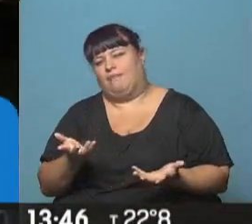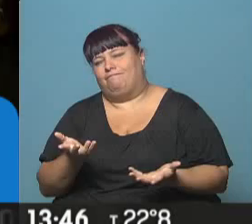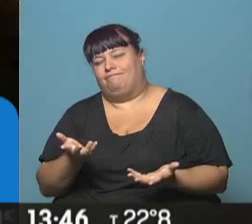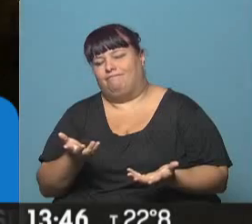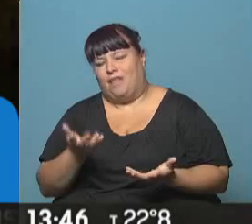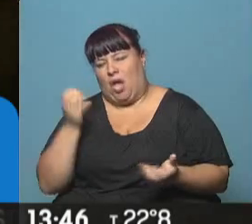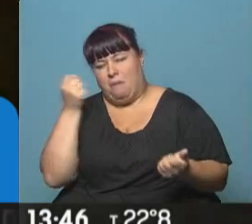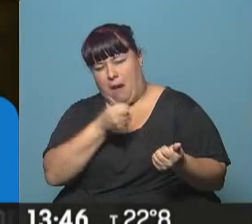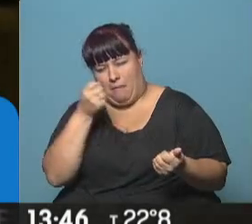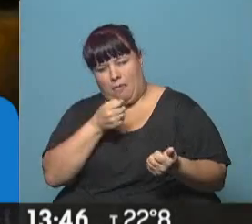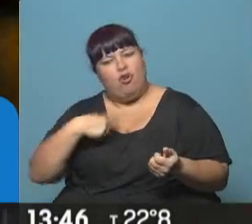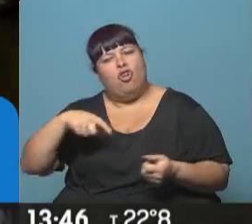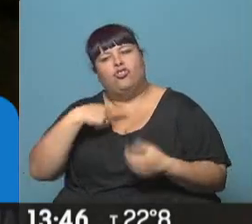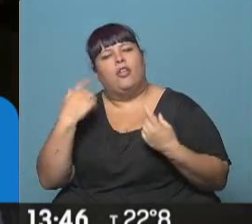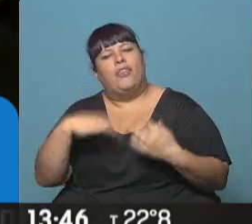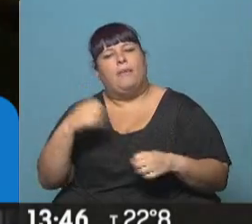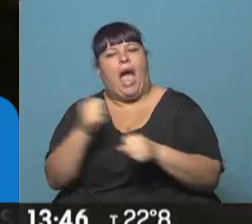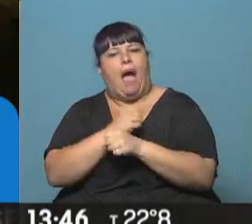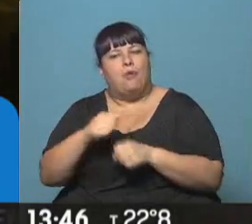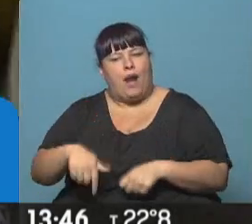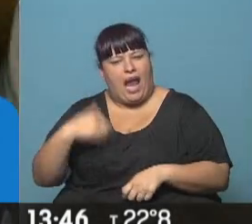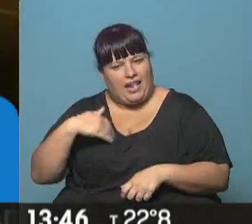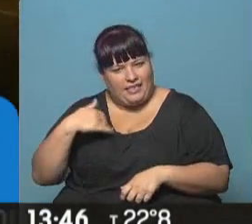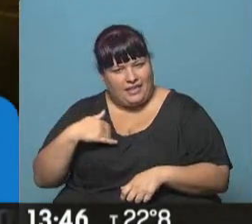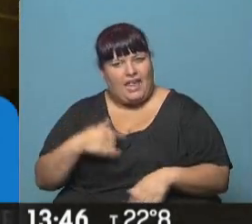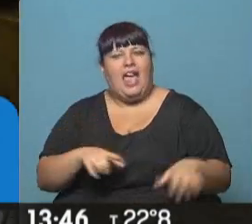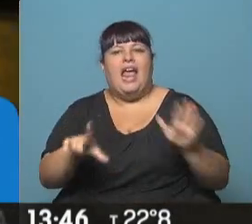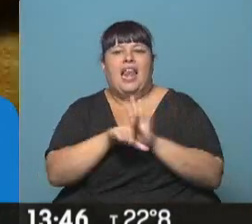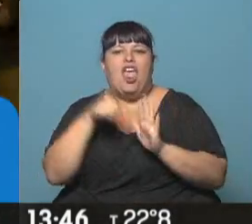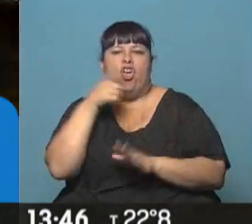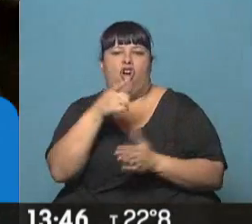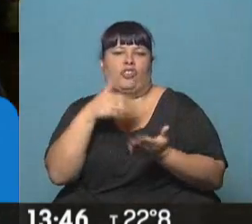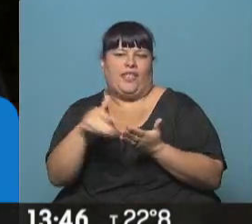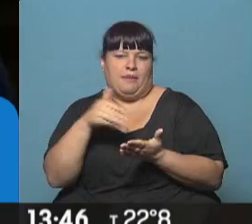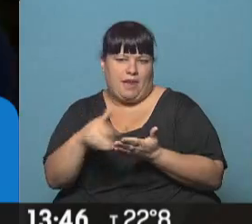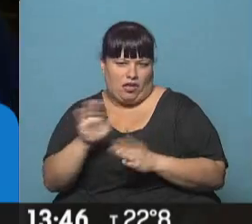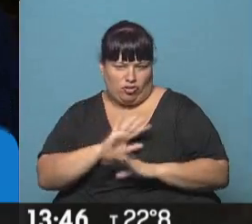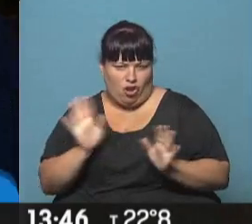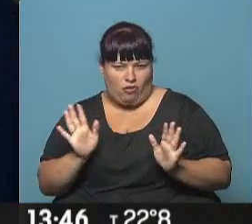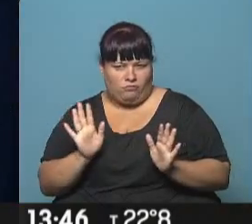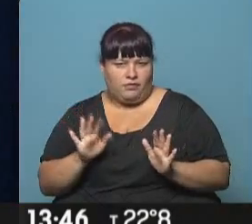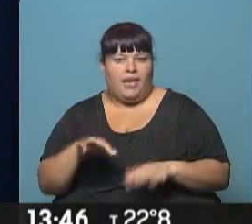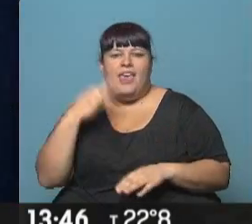una gran violencia. Nosotros necesitamos que se apruebe en este país la ley antidiscriminatoria.